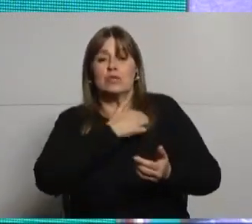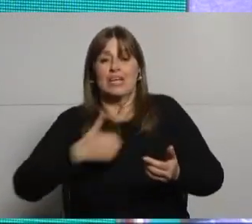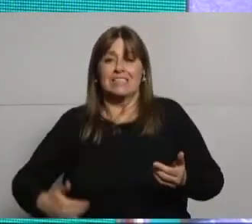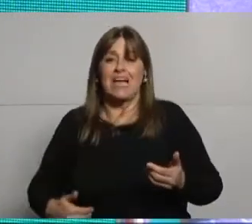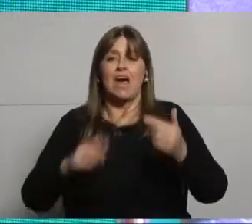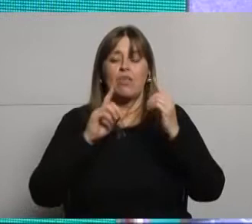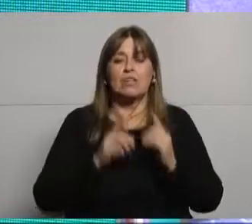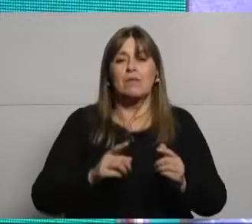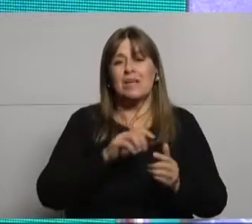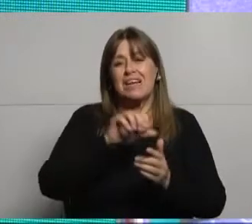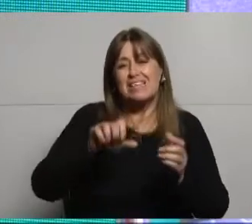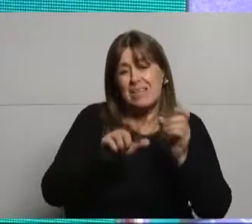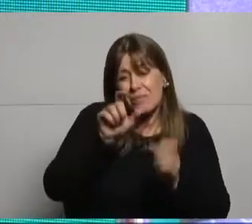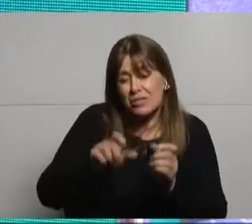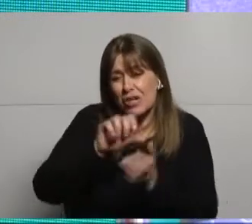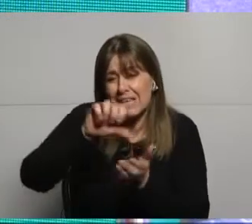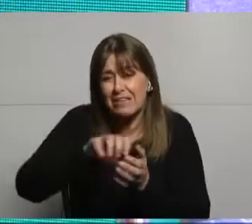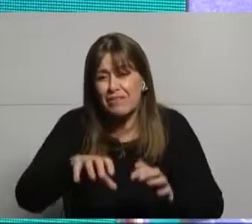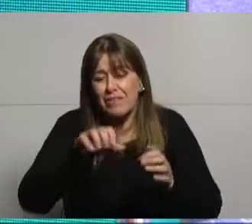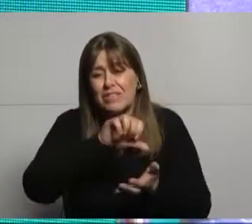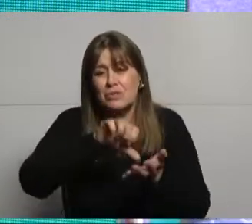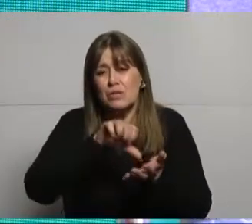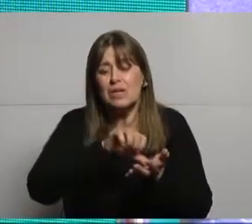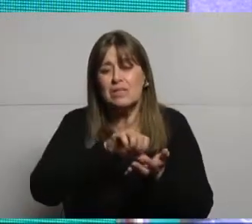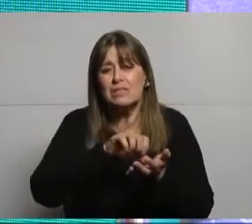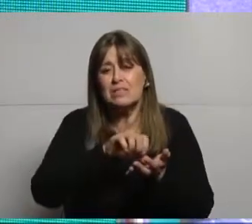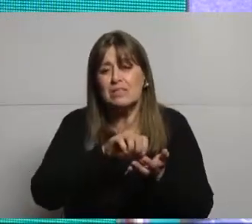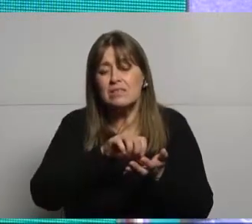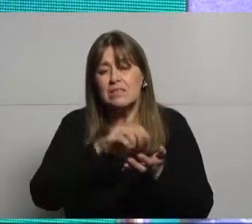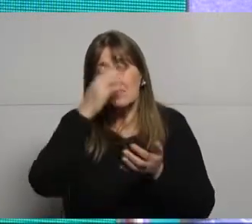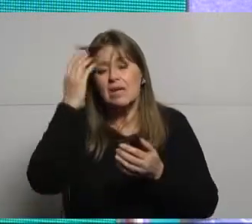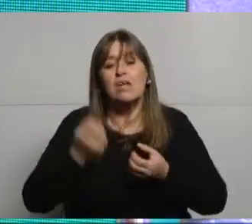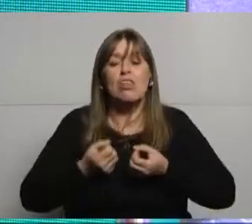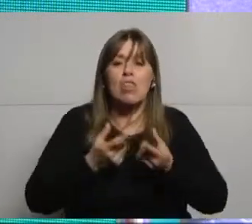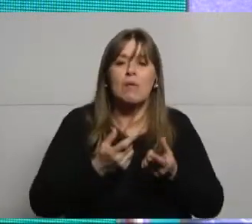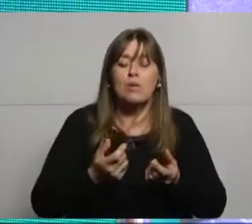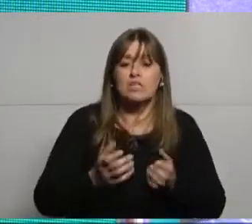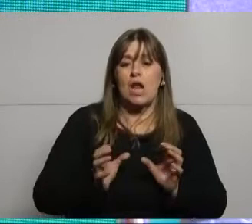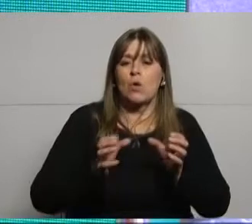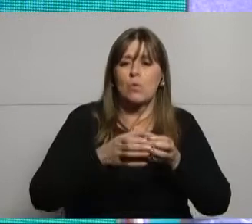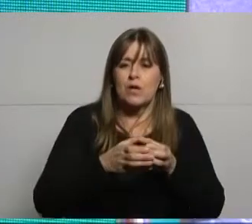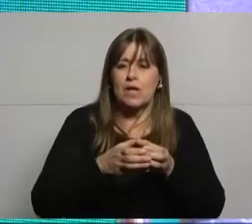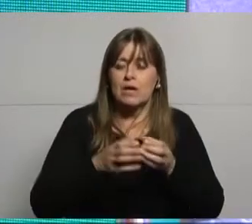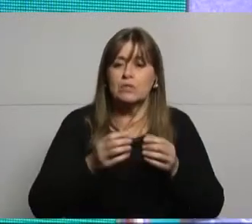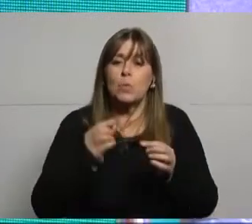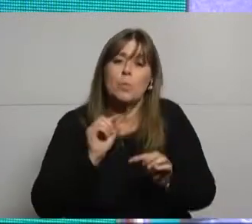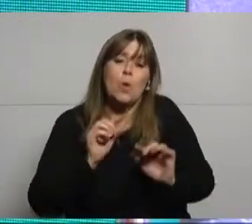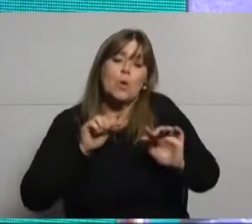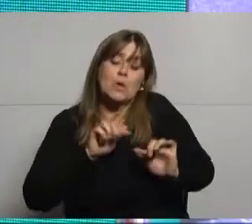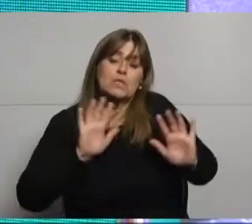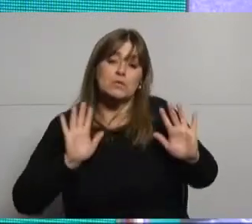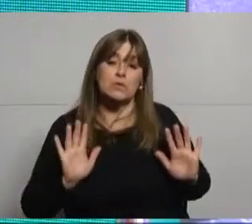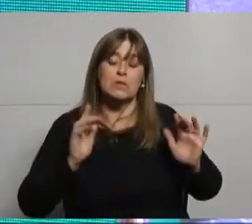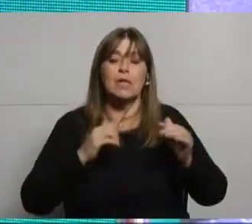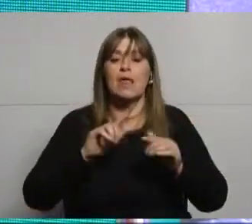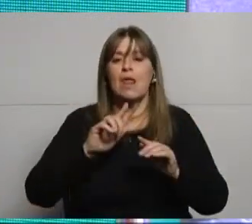y también de la sociedad civil nos servimos hacia la comunidad. O sea que es un poco eso, ¿no? Claro, pero sin que